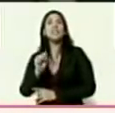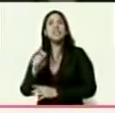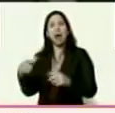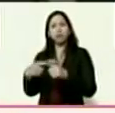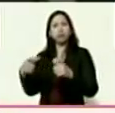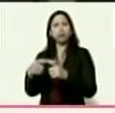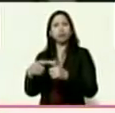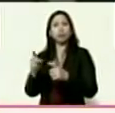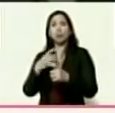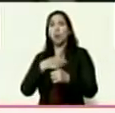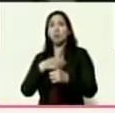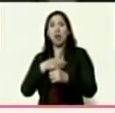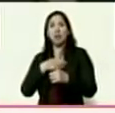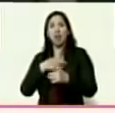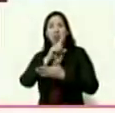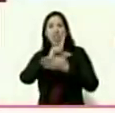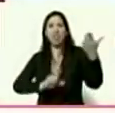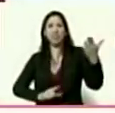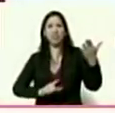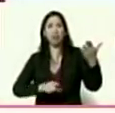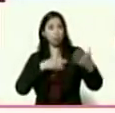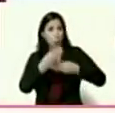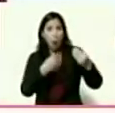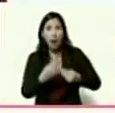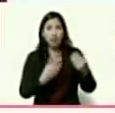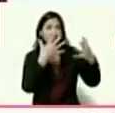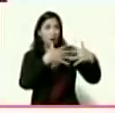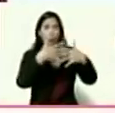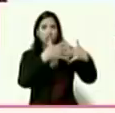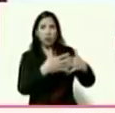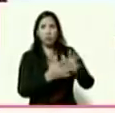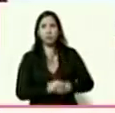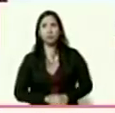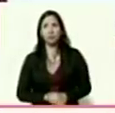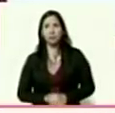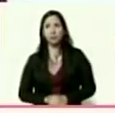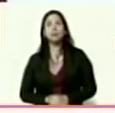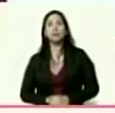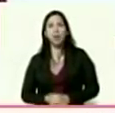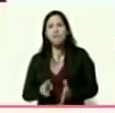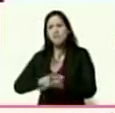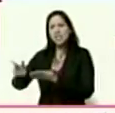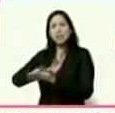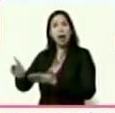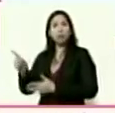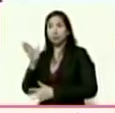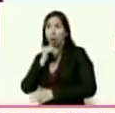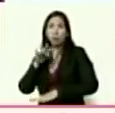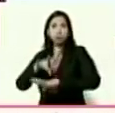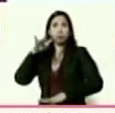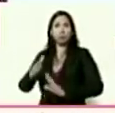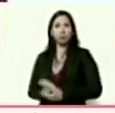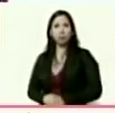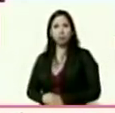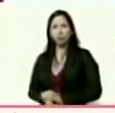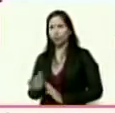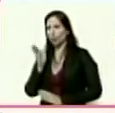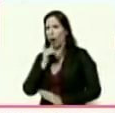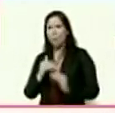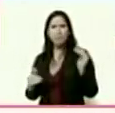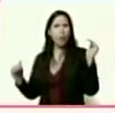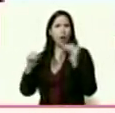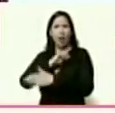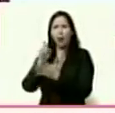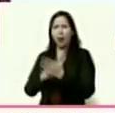FAC, los sanciona. Eso lo hace Estados Unidos, los intocables, pues. Es inmoralidad absoluta. Pero